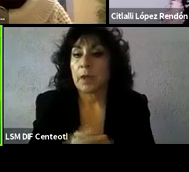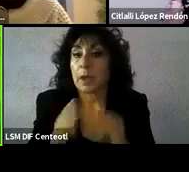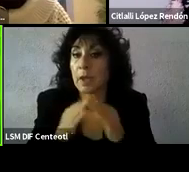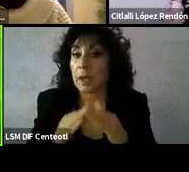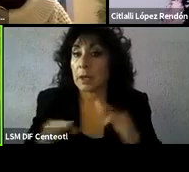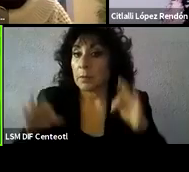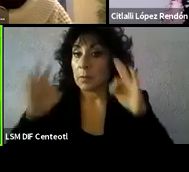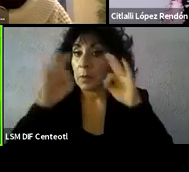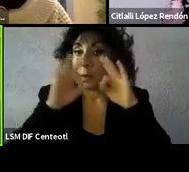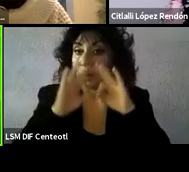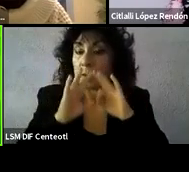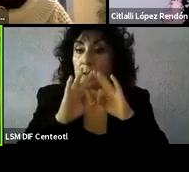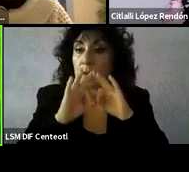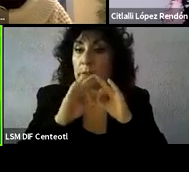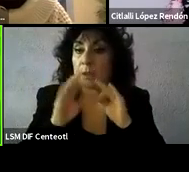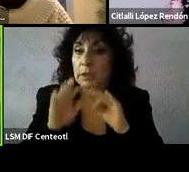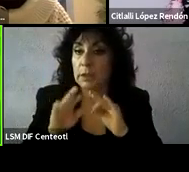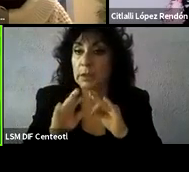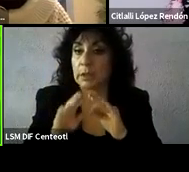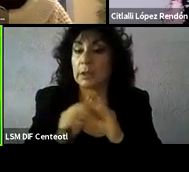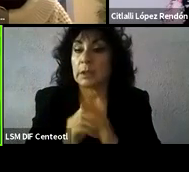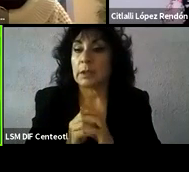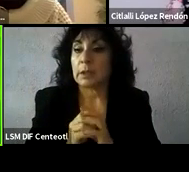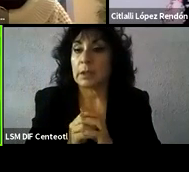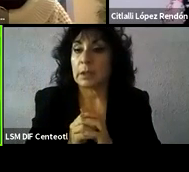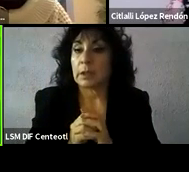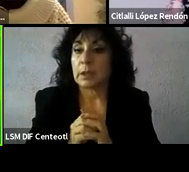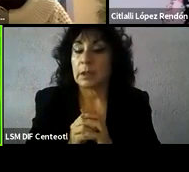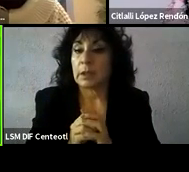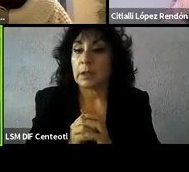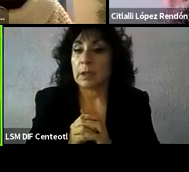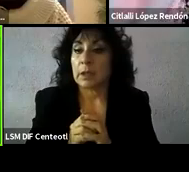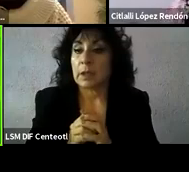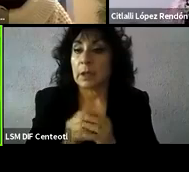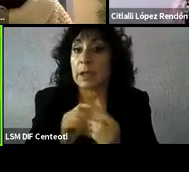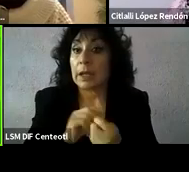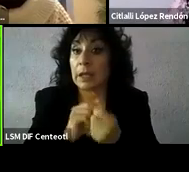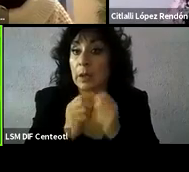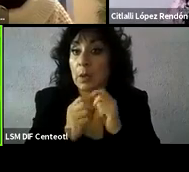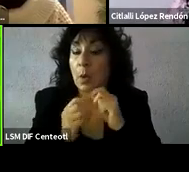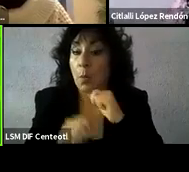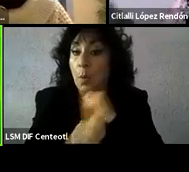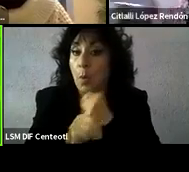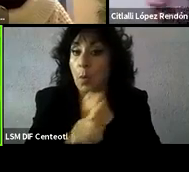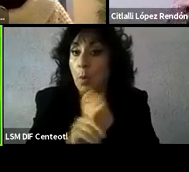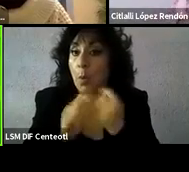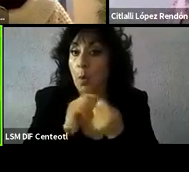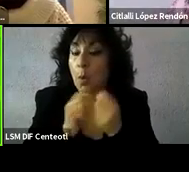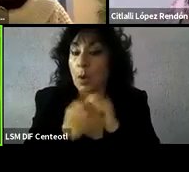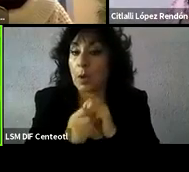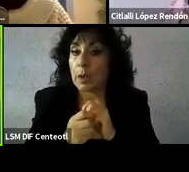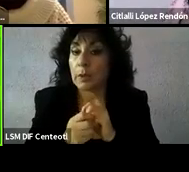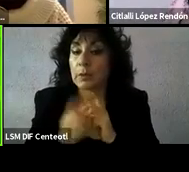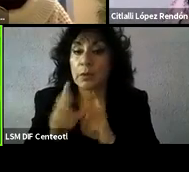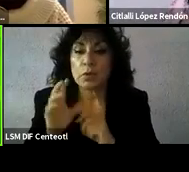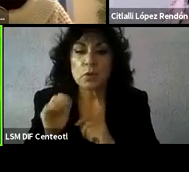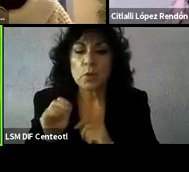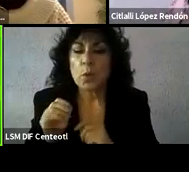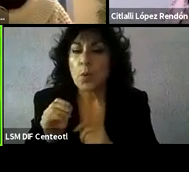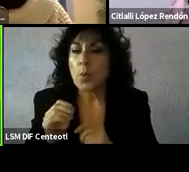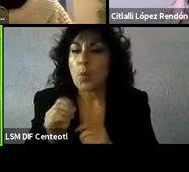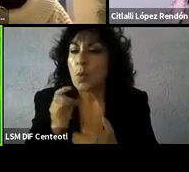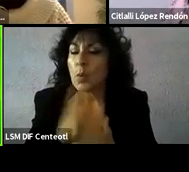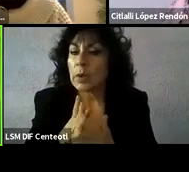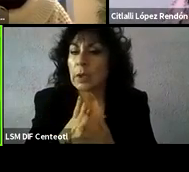importancia de que en la transformación de los conflictos esté presente no en el discurso, sino en